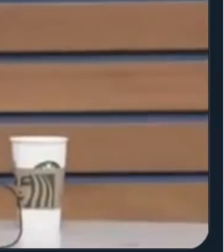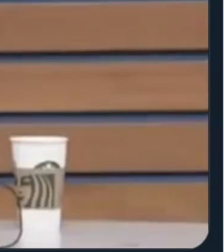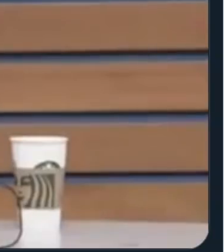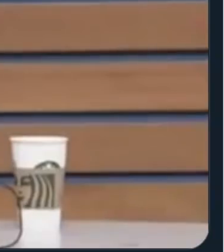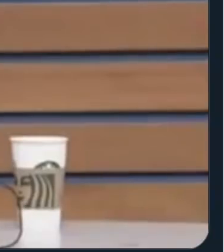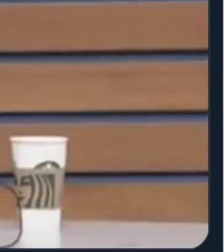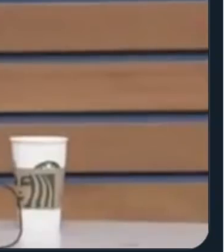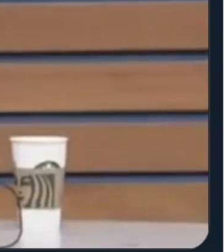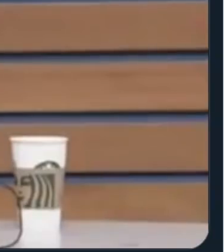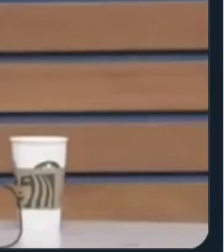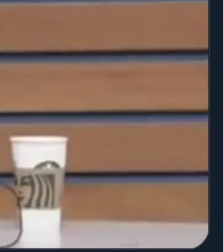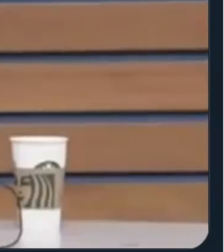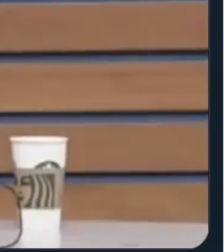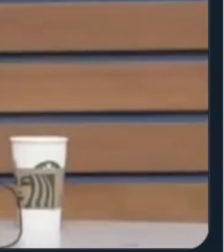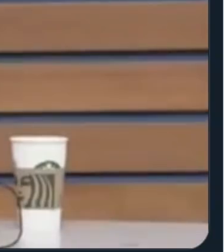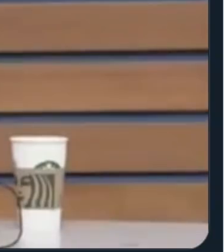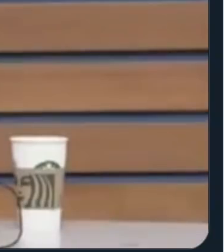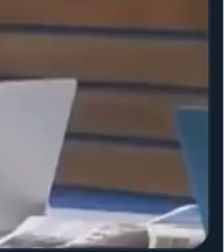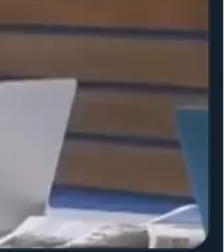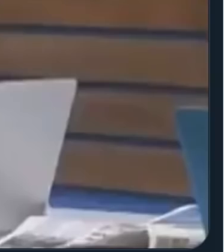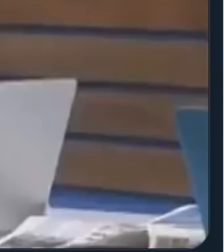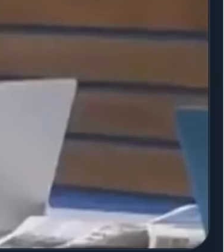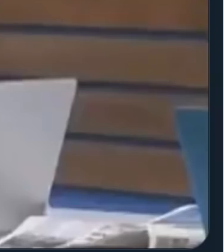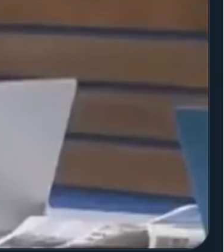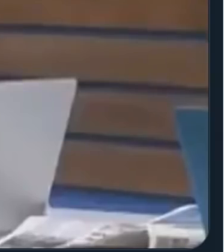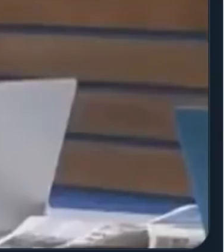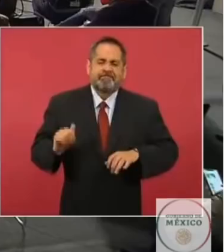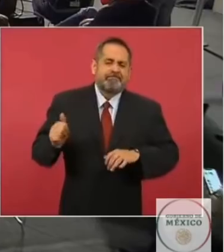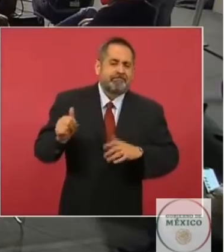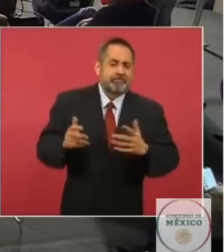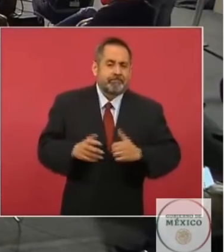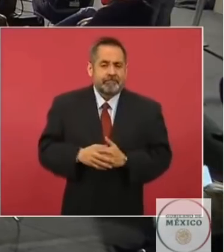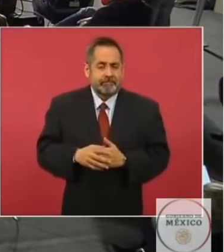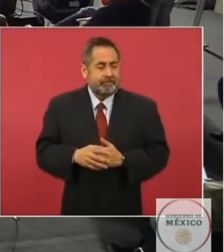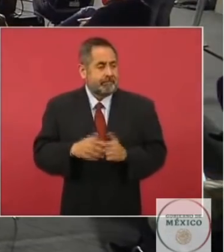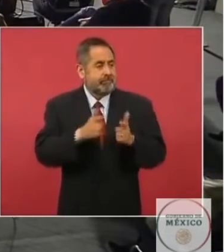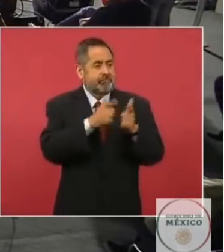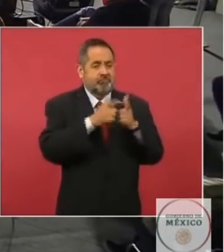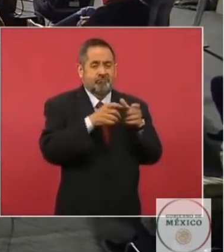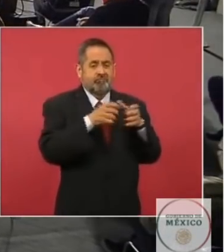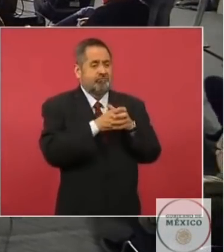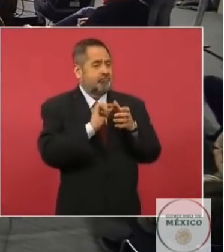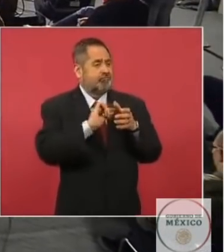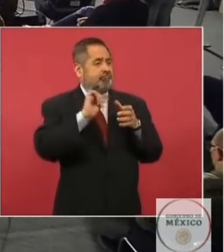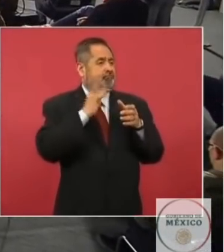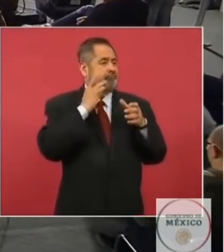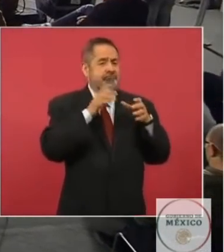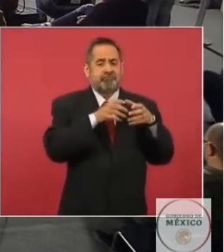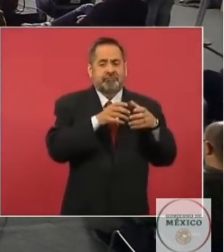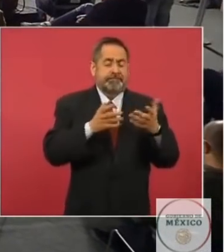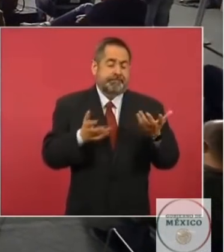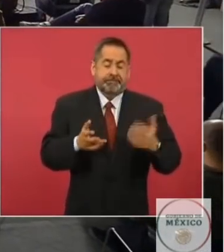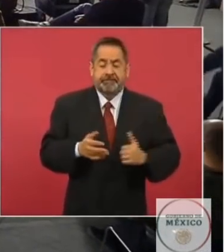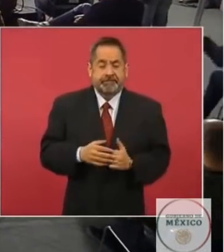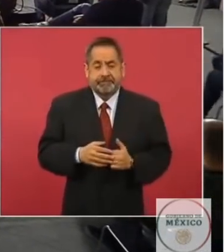tenían que investigarlo no lo investigaron bien. O lo hicieron muy mal. O coincidencia. Ahora sí vamos a escuchar al presidente López Obrador, que hoy